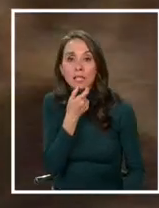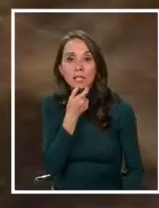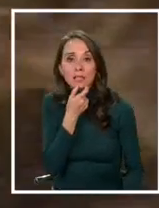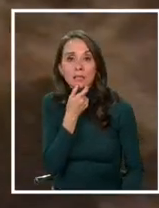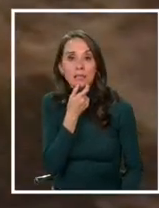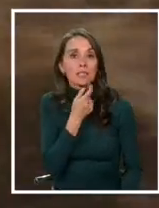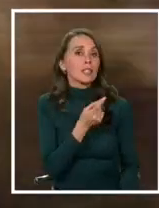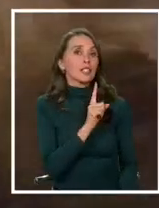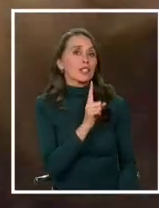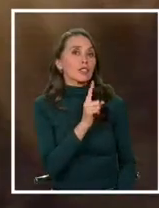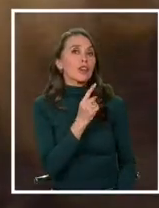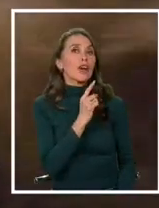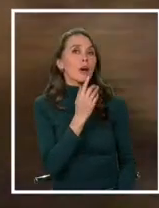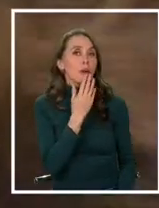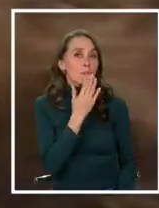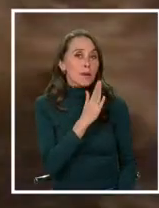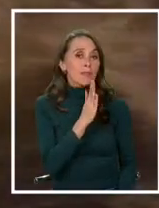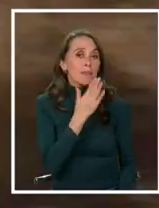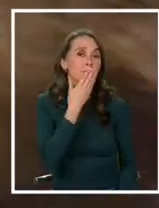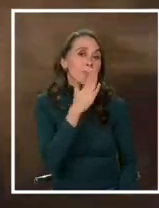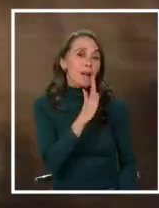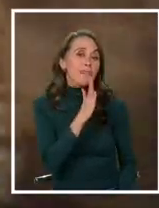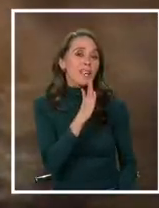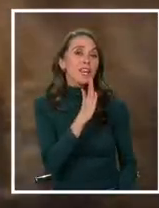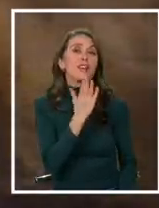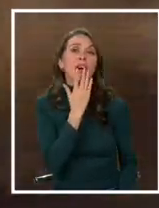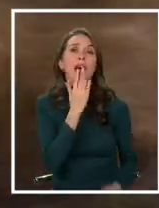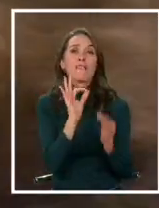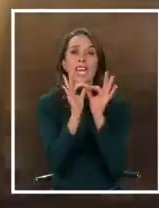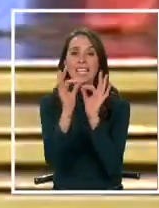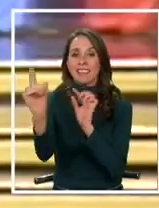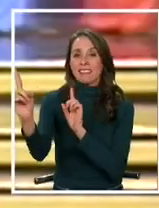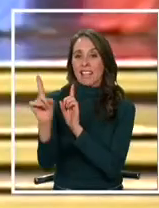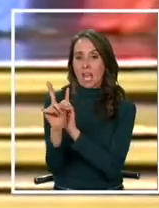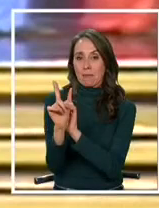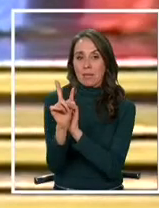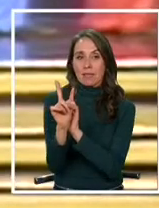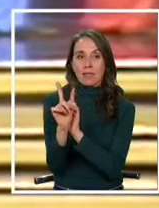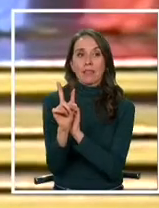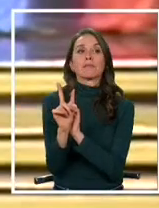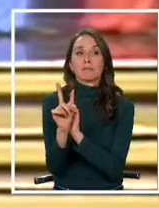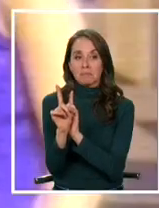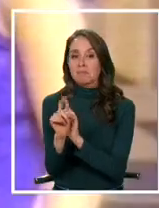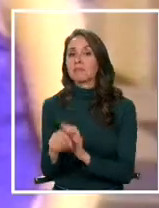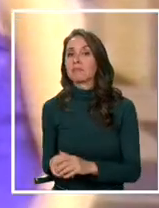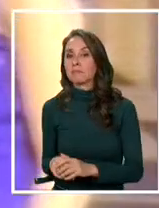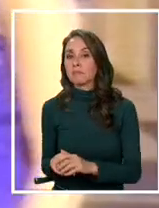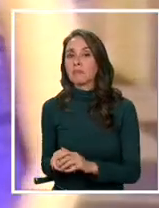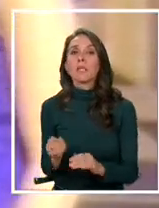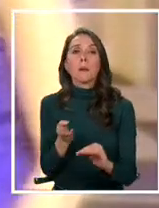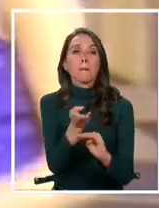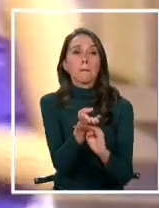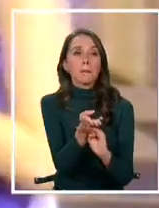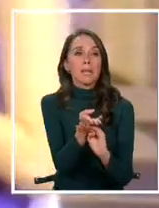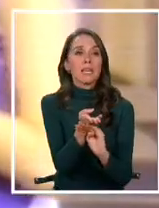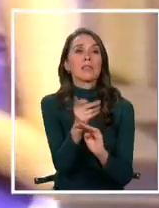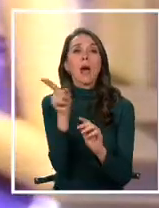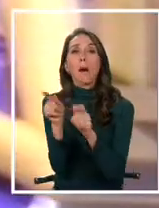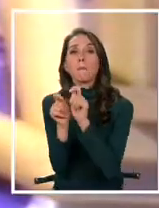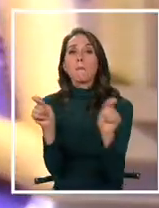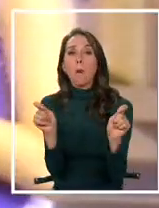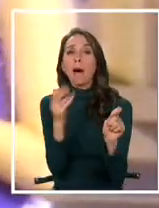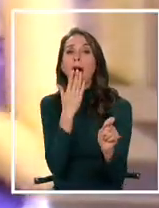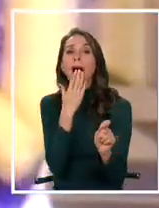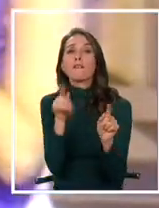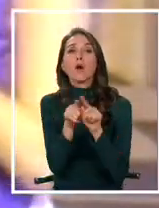quieres hablar inglés Prefiero usar intérprete en el fondo le dice Cecilia me está pidiendo que haga un comercial en